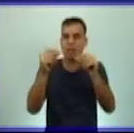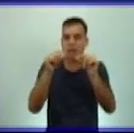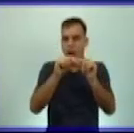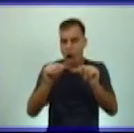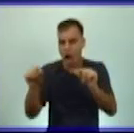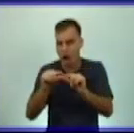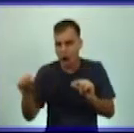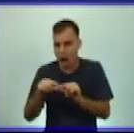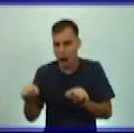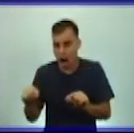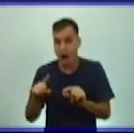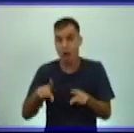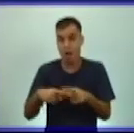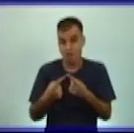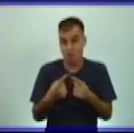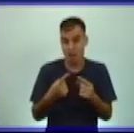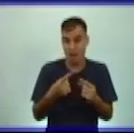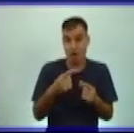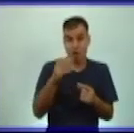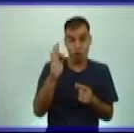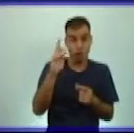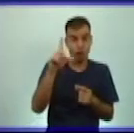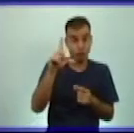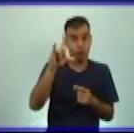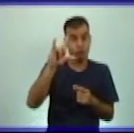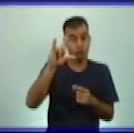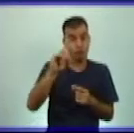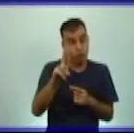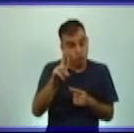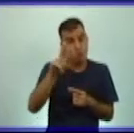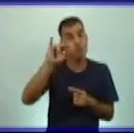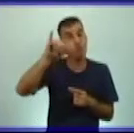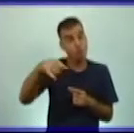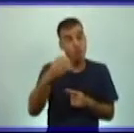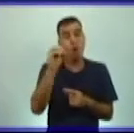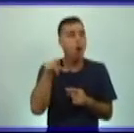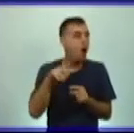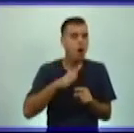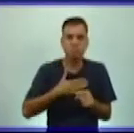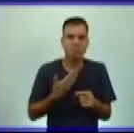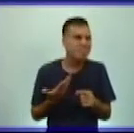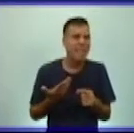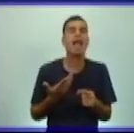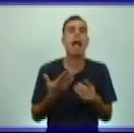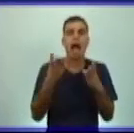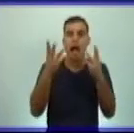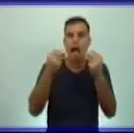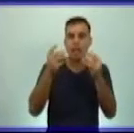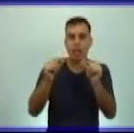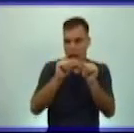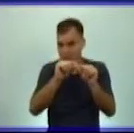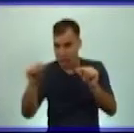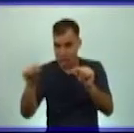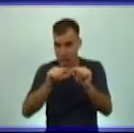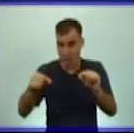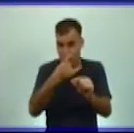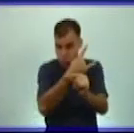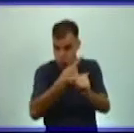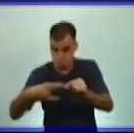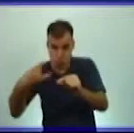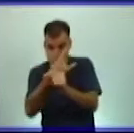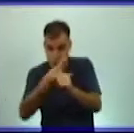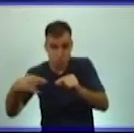porque flujo magnético les comentamos que no es más que la cantidad de líneas de inducción que hay en